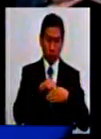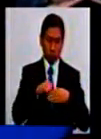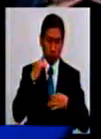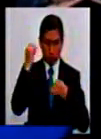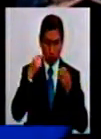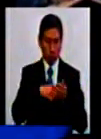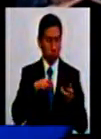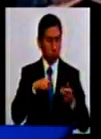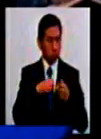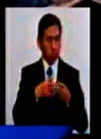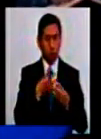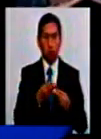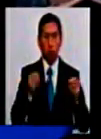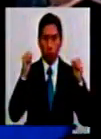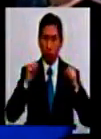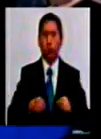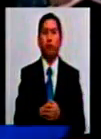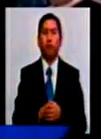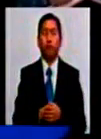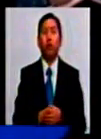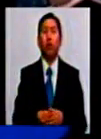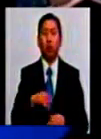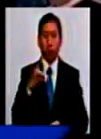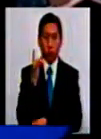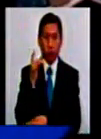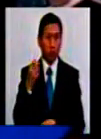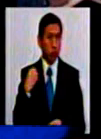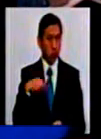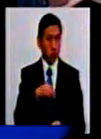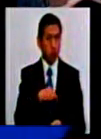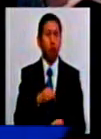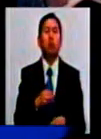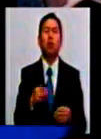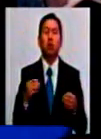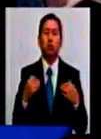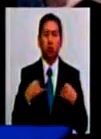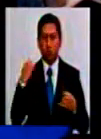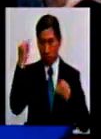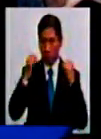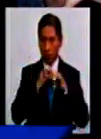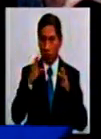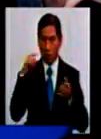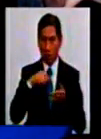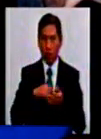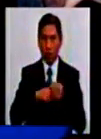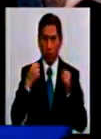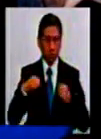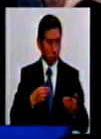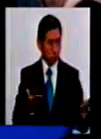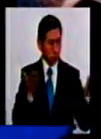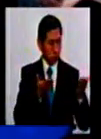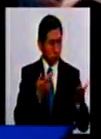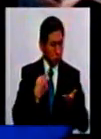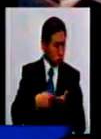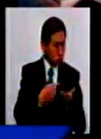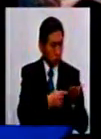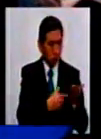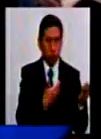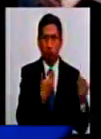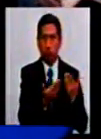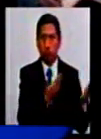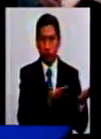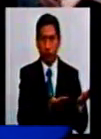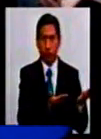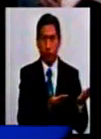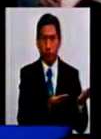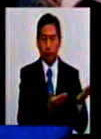este problema. Bolivia tiene propuestas concretas para poner sobre la mesa de negociaciones.